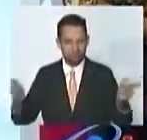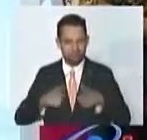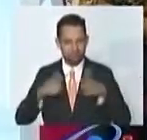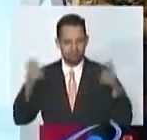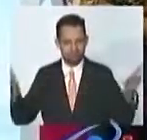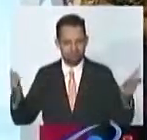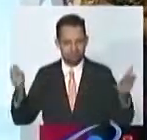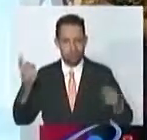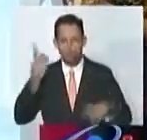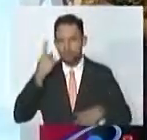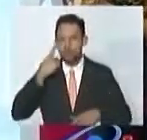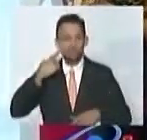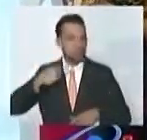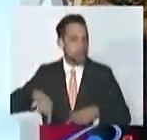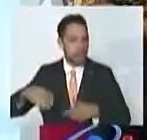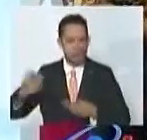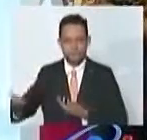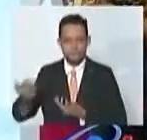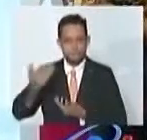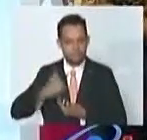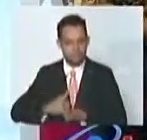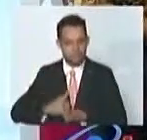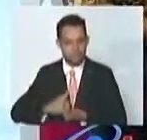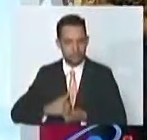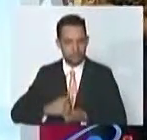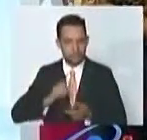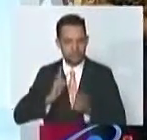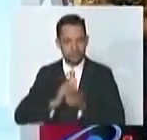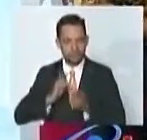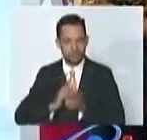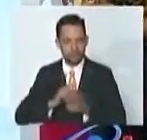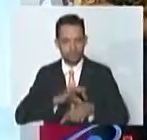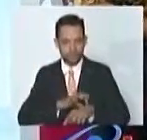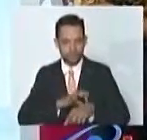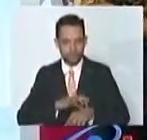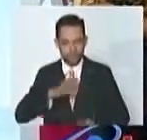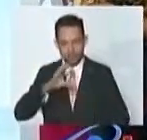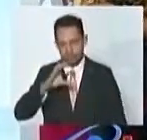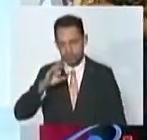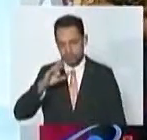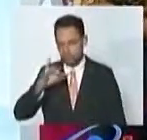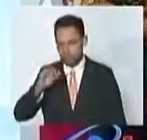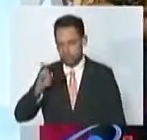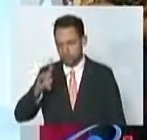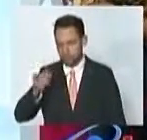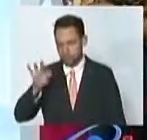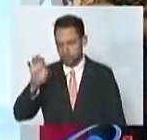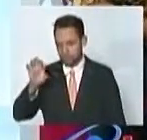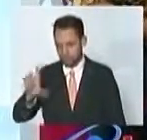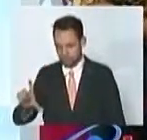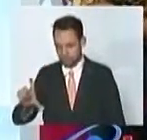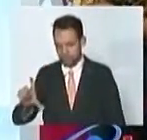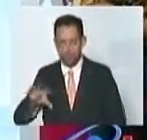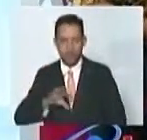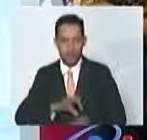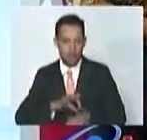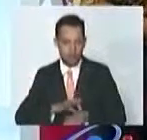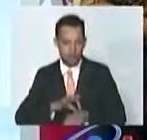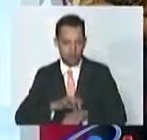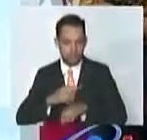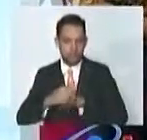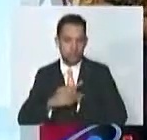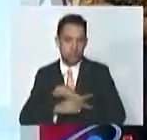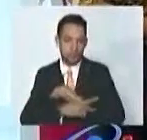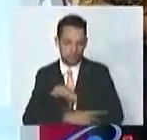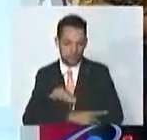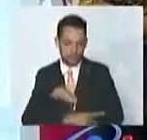Y un día yo vine a consulta y me encontré con la doctora Cristel, que hace parte del grupo de psicólogos del Parque de la